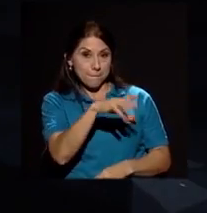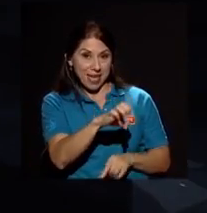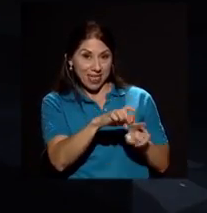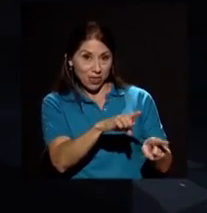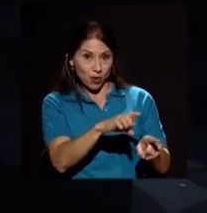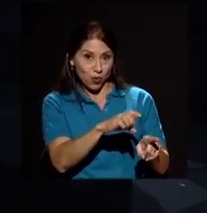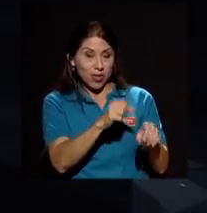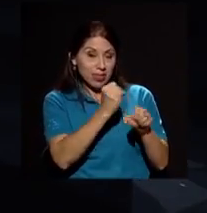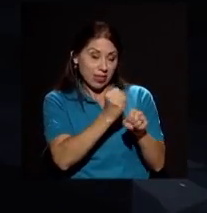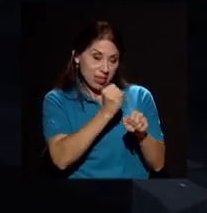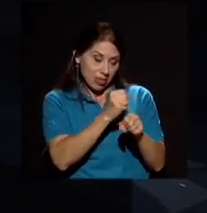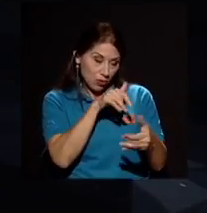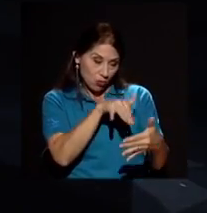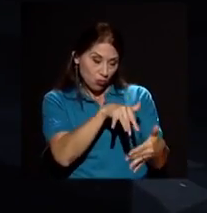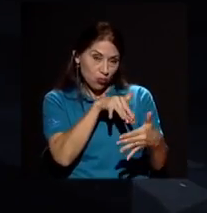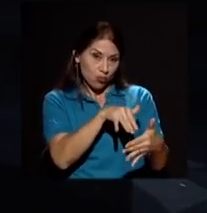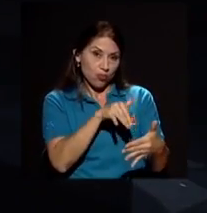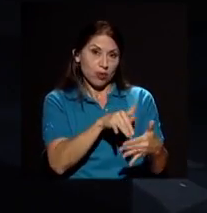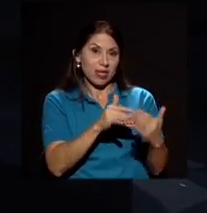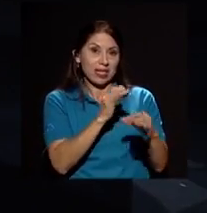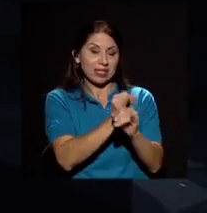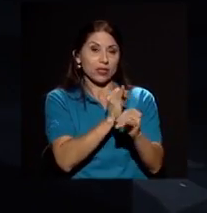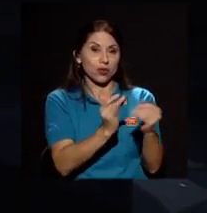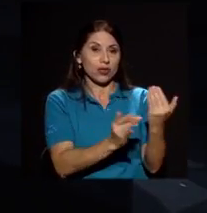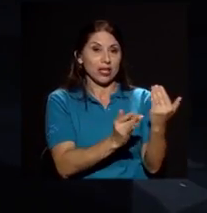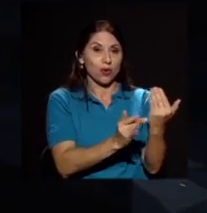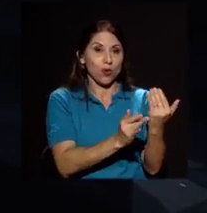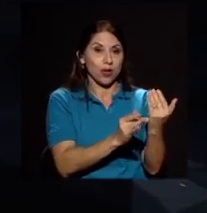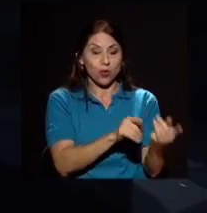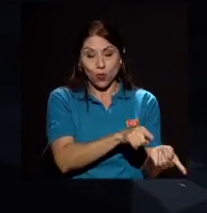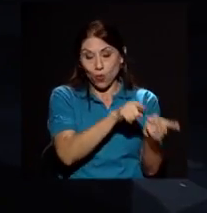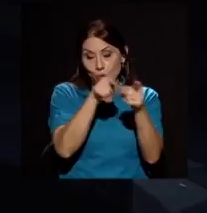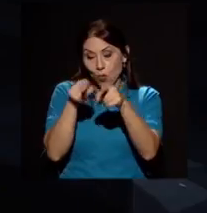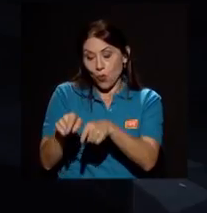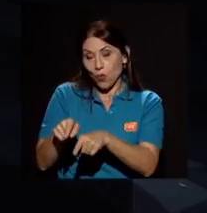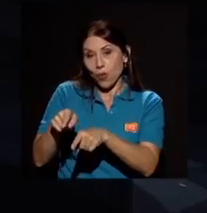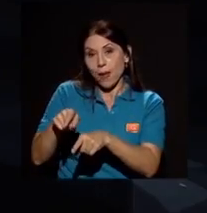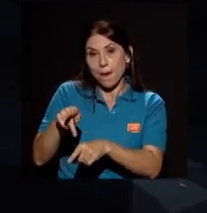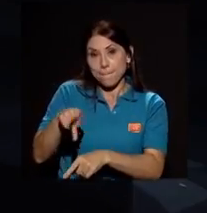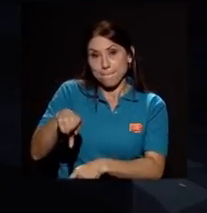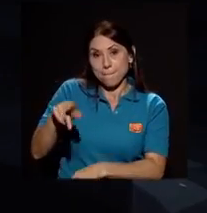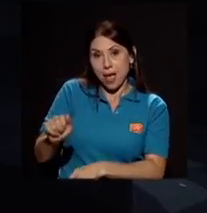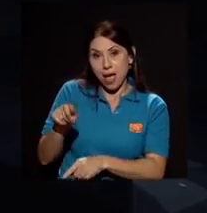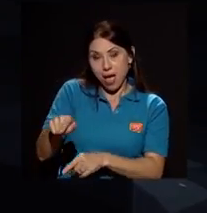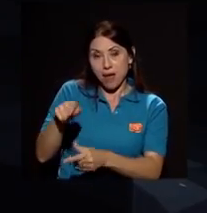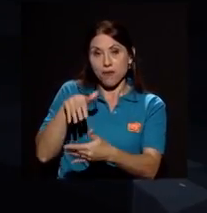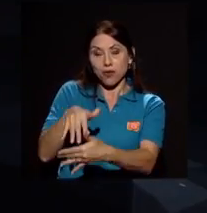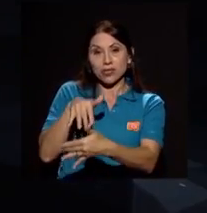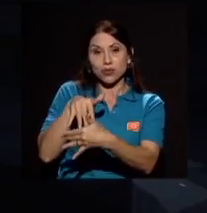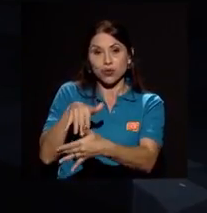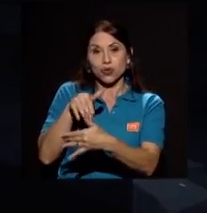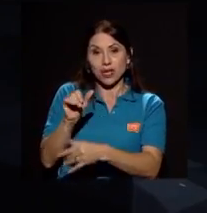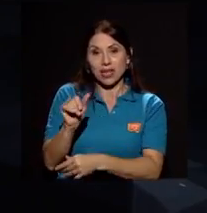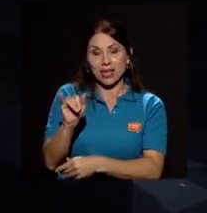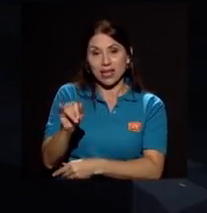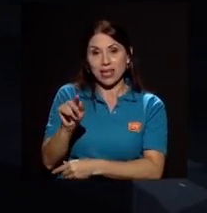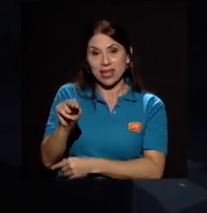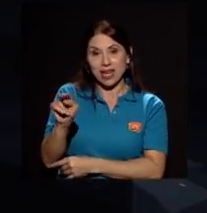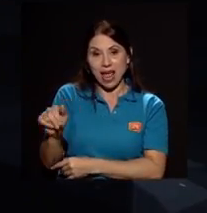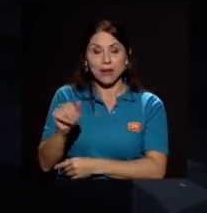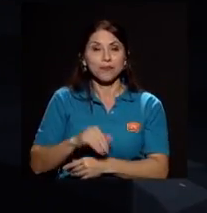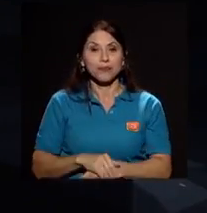cuando asciende en la cadena de valor y aquí un poco la idea es hay un tema de distribución del ingreso